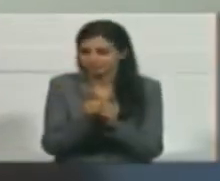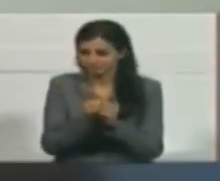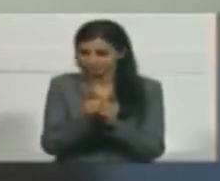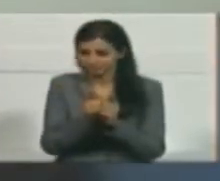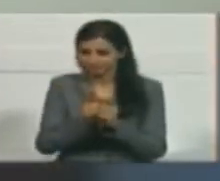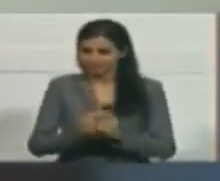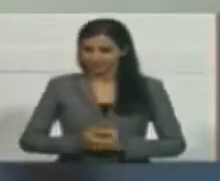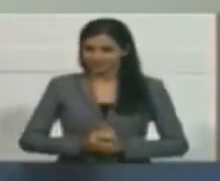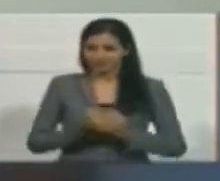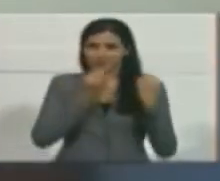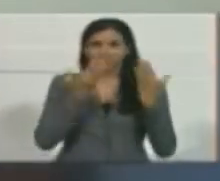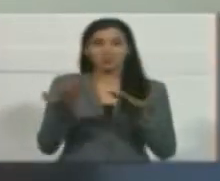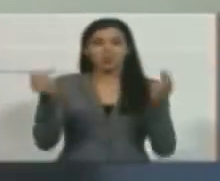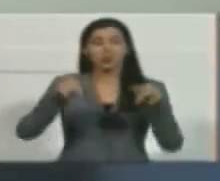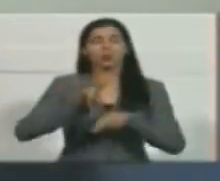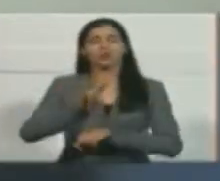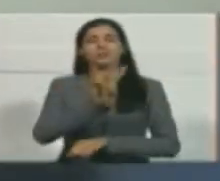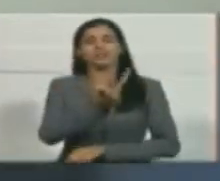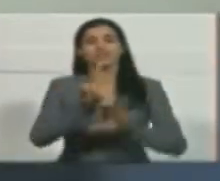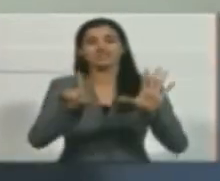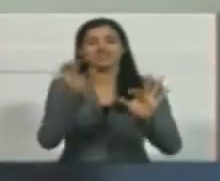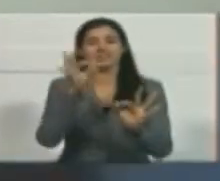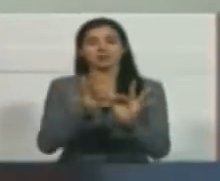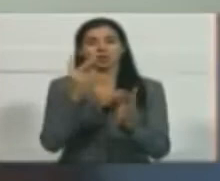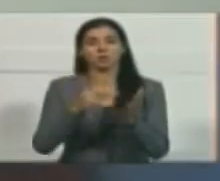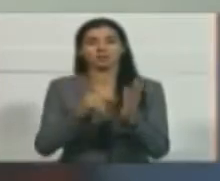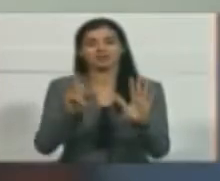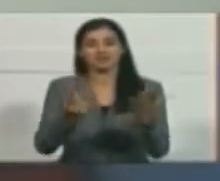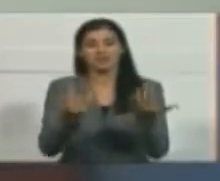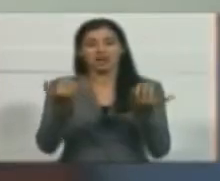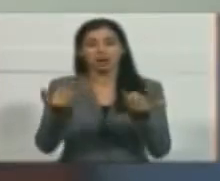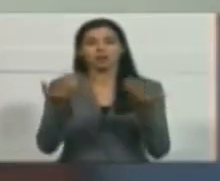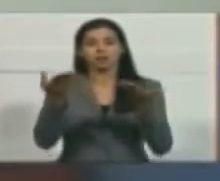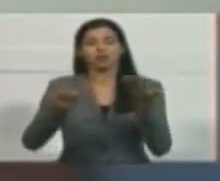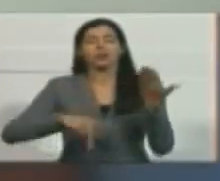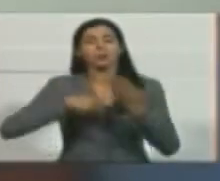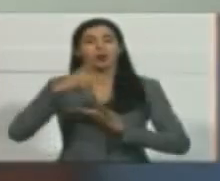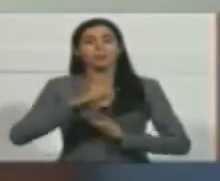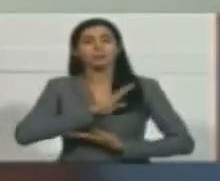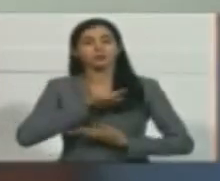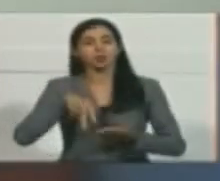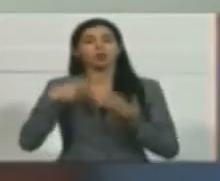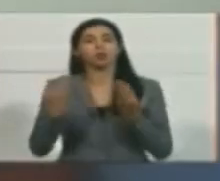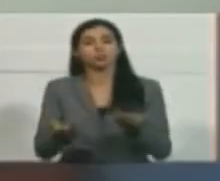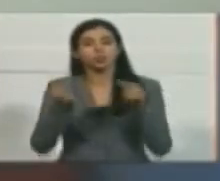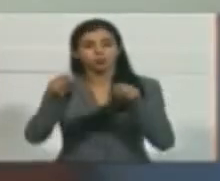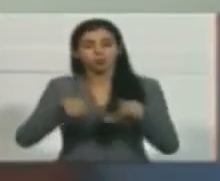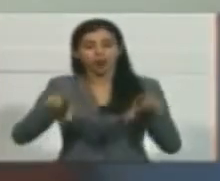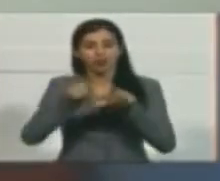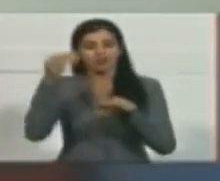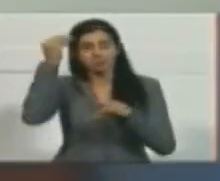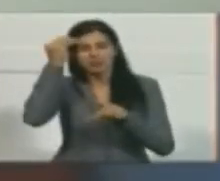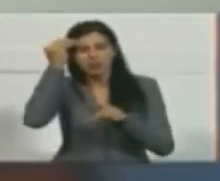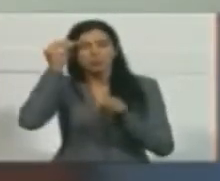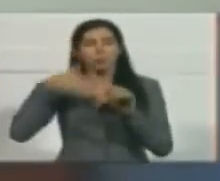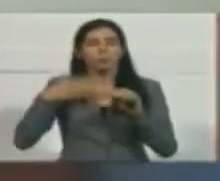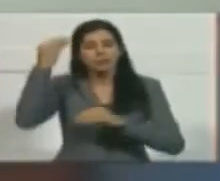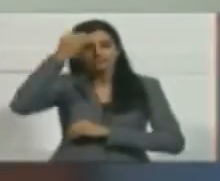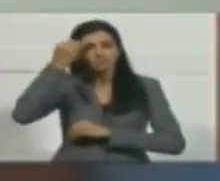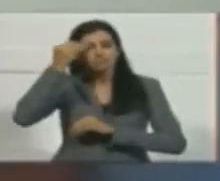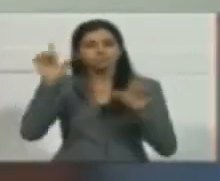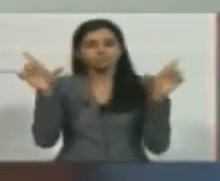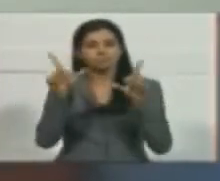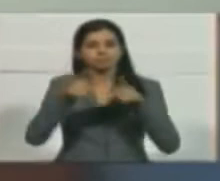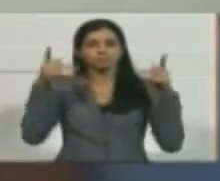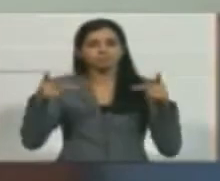Por eso les digo bienvenidos hoy, lunes 26 de septiembre de 2016, a tu, a vuestro Cayendo y Corriendo, espacio para el análisis crítico de los medios venezolanos con